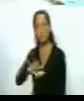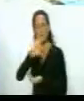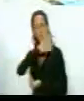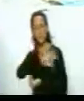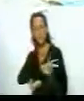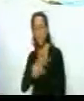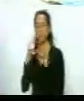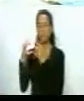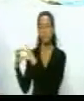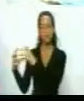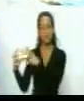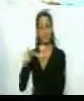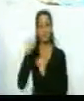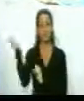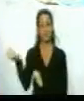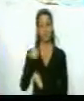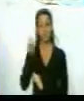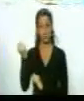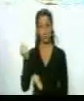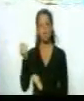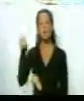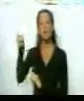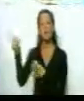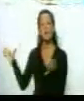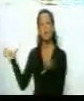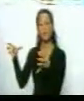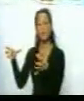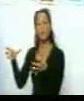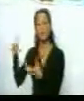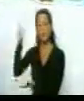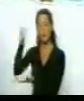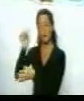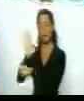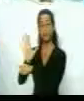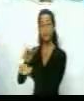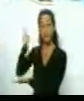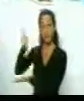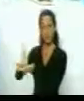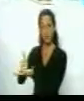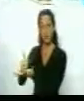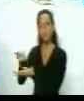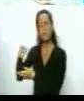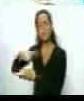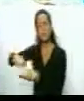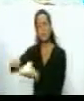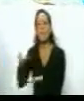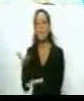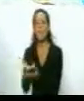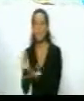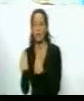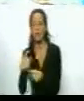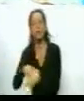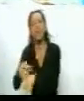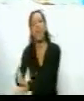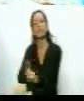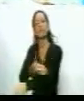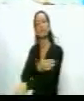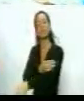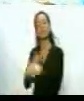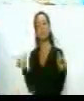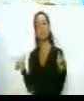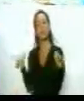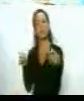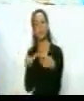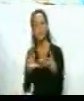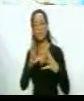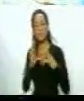AMSAFE que se convoquen las mesas paritarias a tiempo, que haya tiempo para el debate, que se pueda discutir en serio la problemática